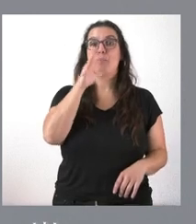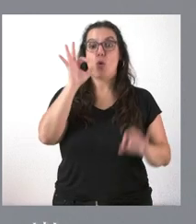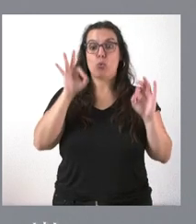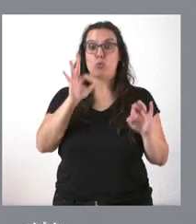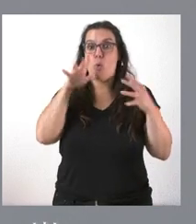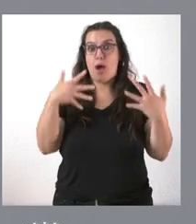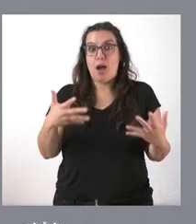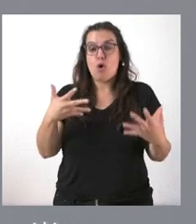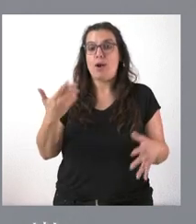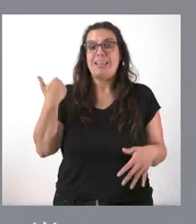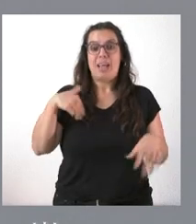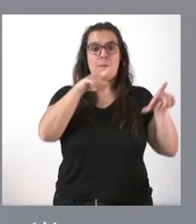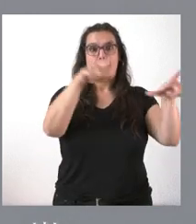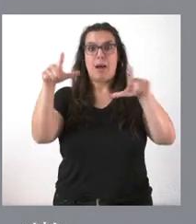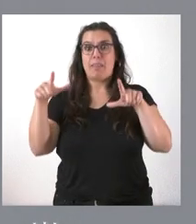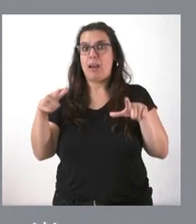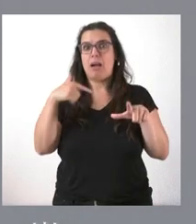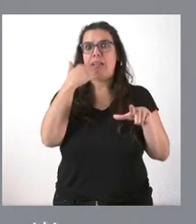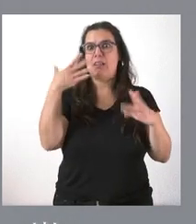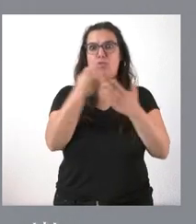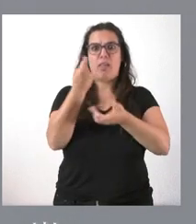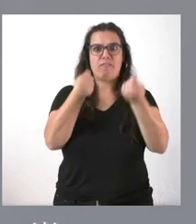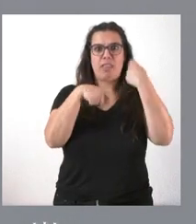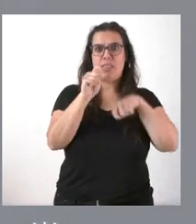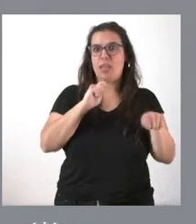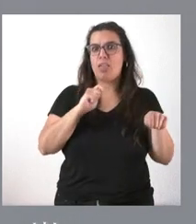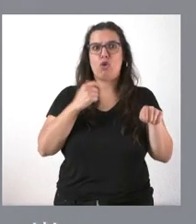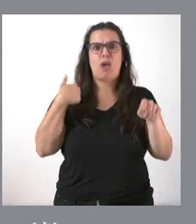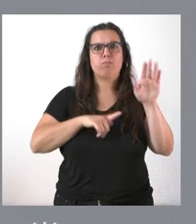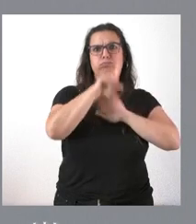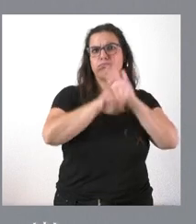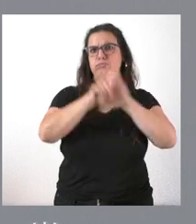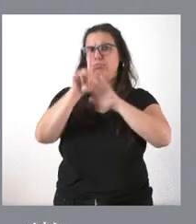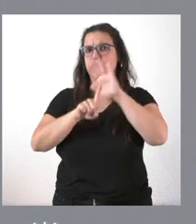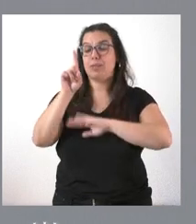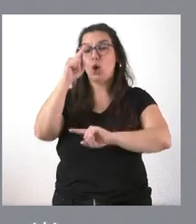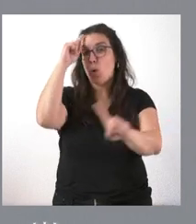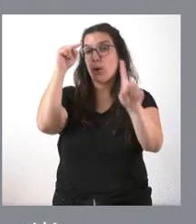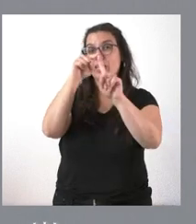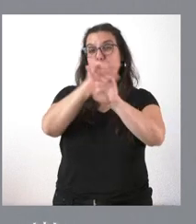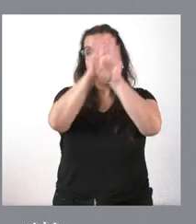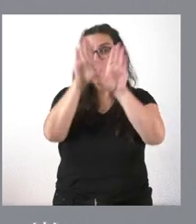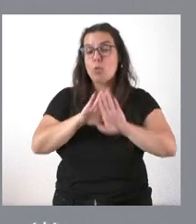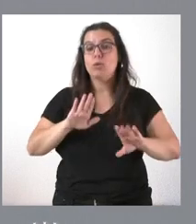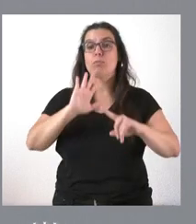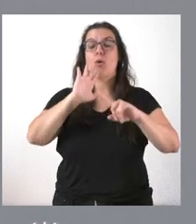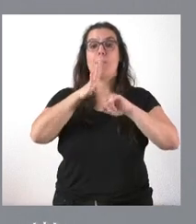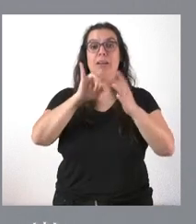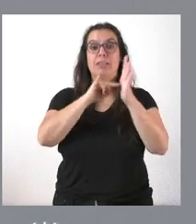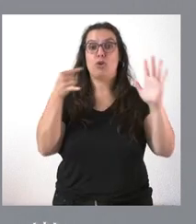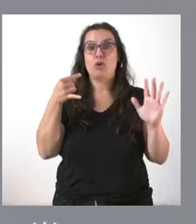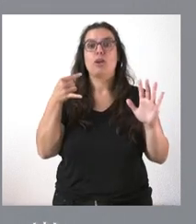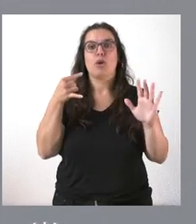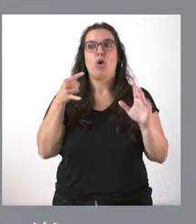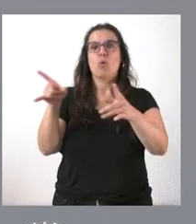de Las parcelas han vendido gran parte de la ubicación se ha desarrollado y el objetivo último que es un parque tecnológico es que se ubiquen